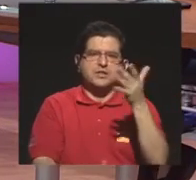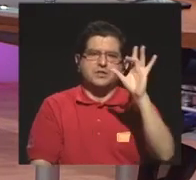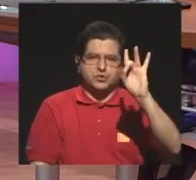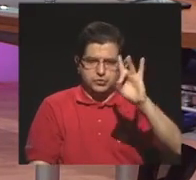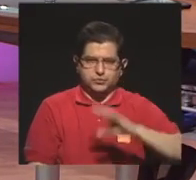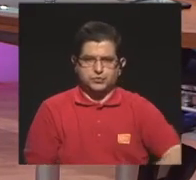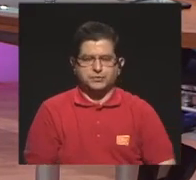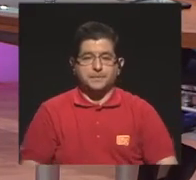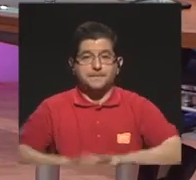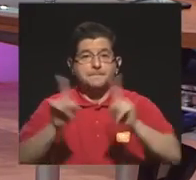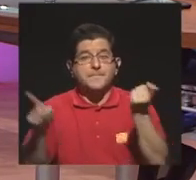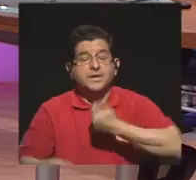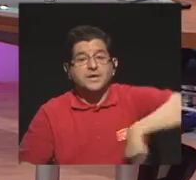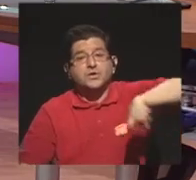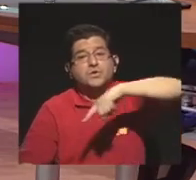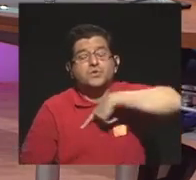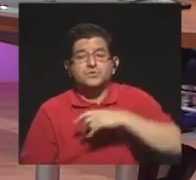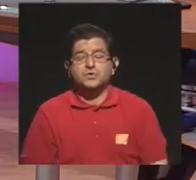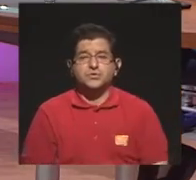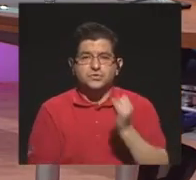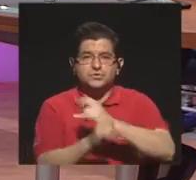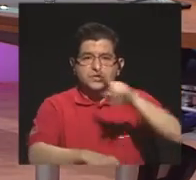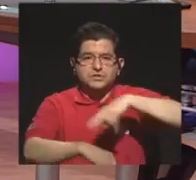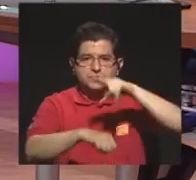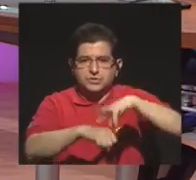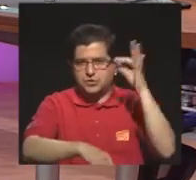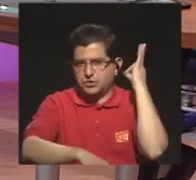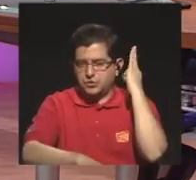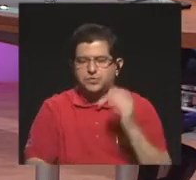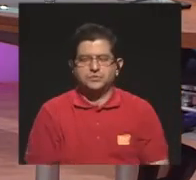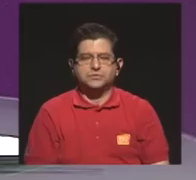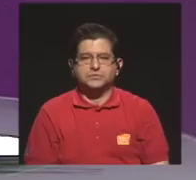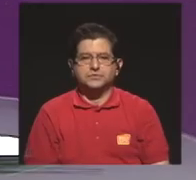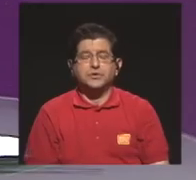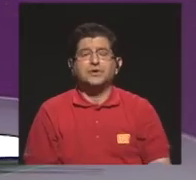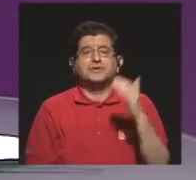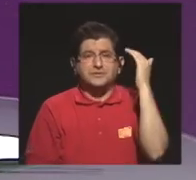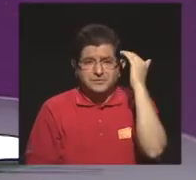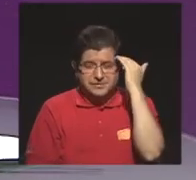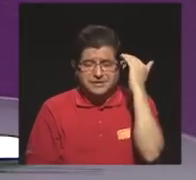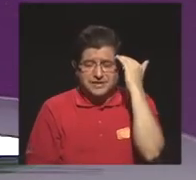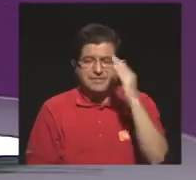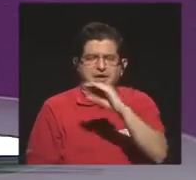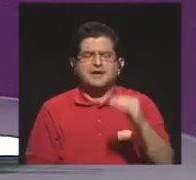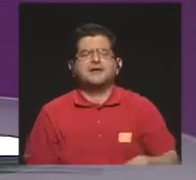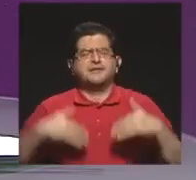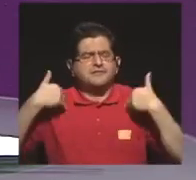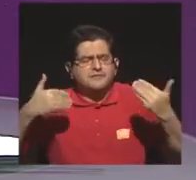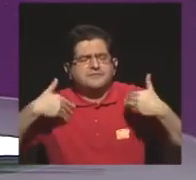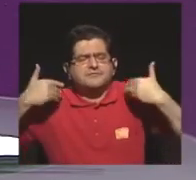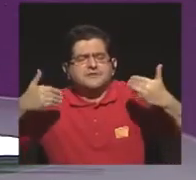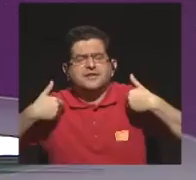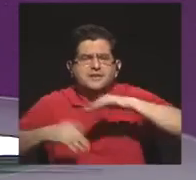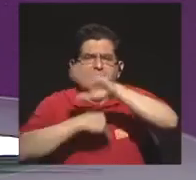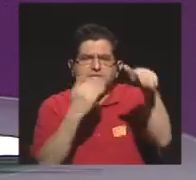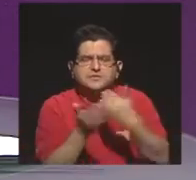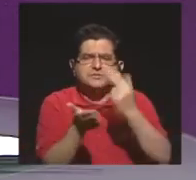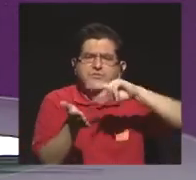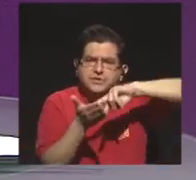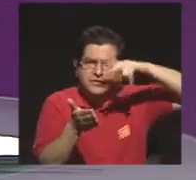2018. Pero nosotras como Instituto Nacional de las Mujeres evidentemente celebramos todo lo que